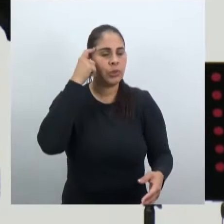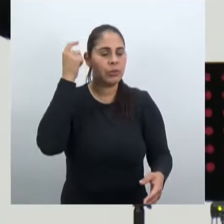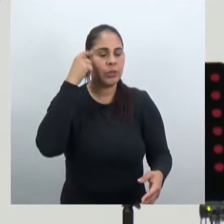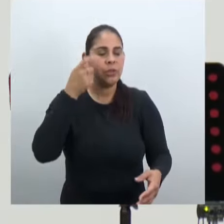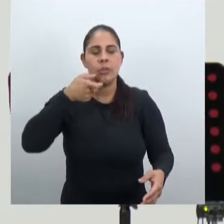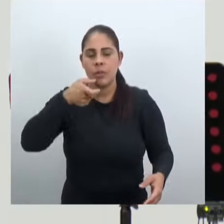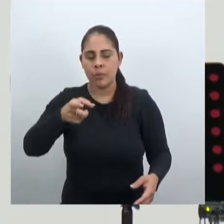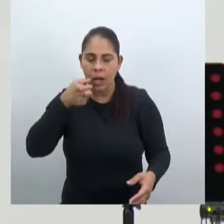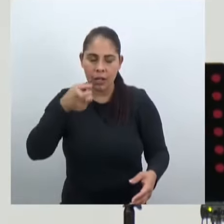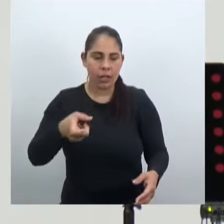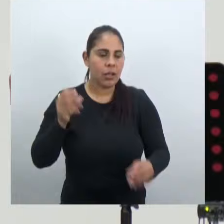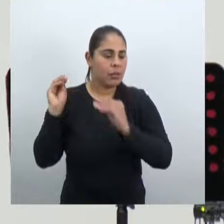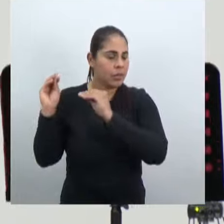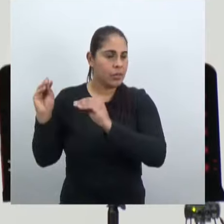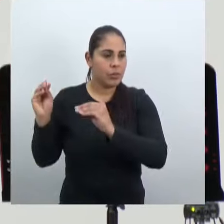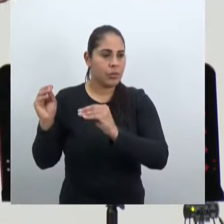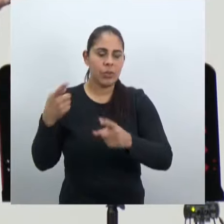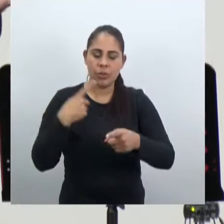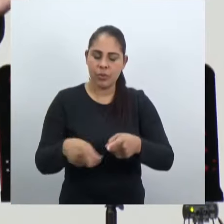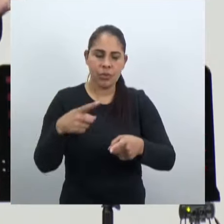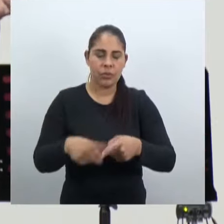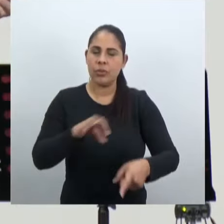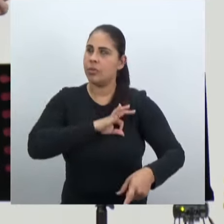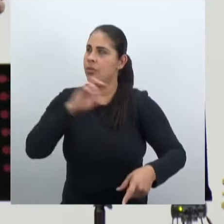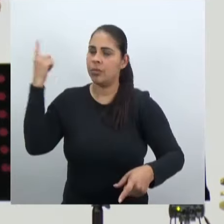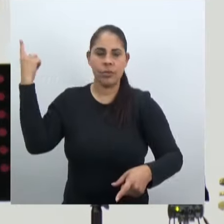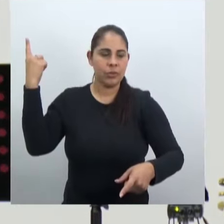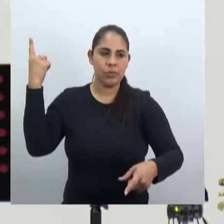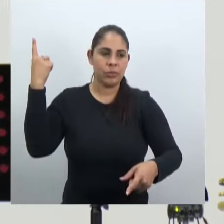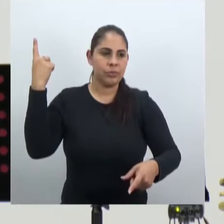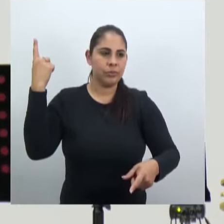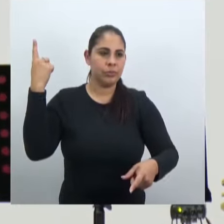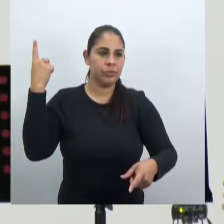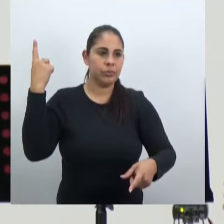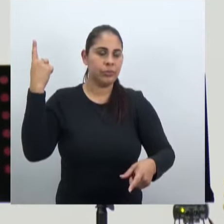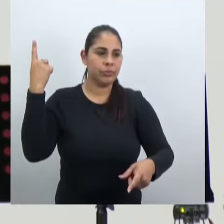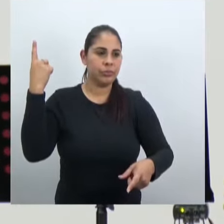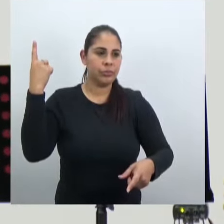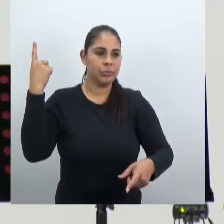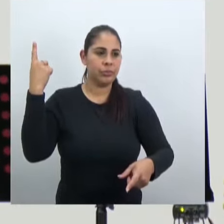en su palabra, solo estoy en las cosas del Señor. ¿Eh, Vicky? Absoluto, absoluto.